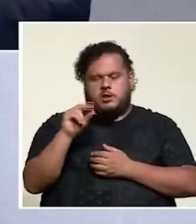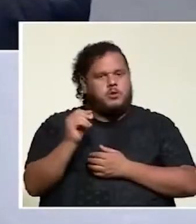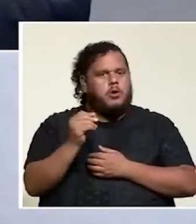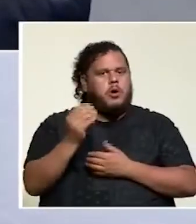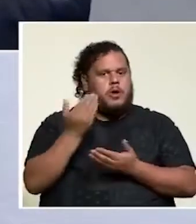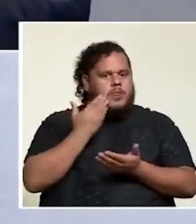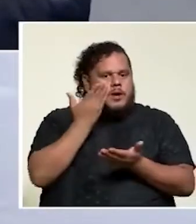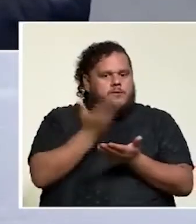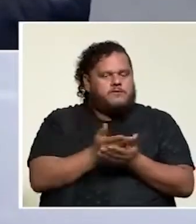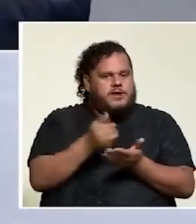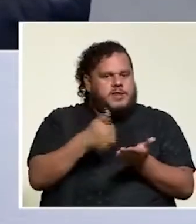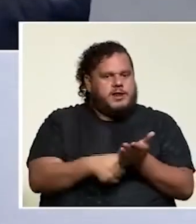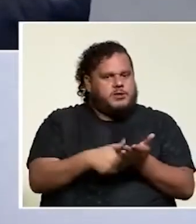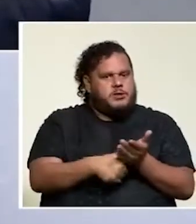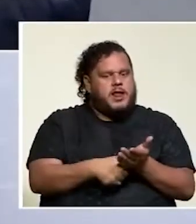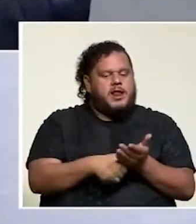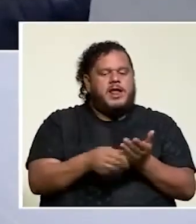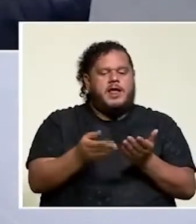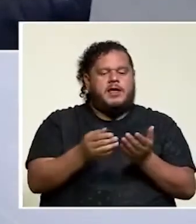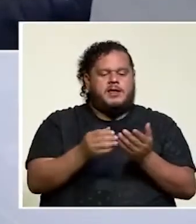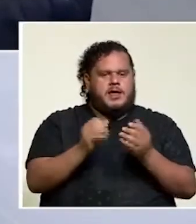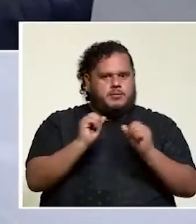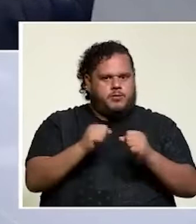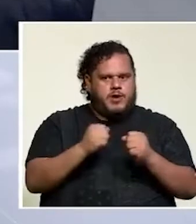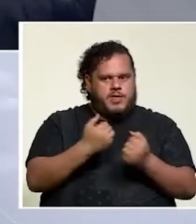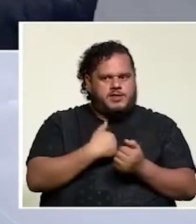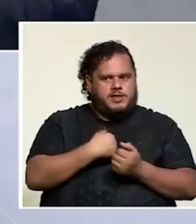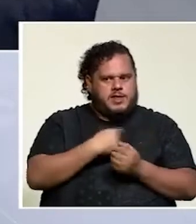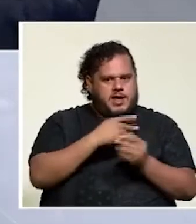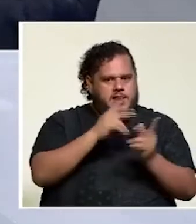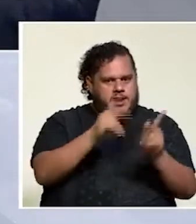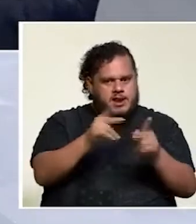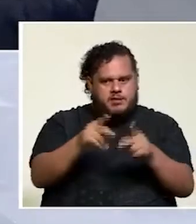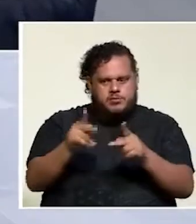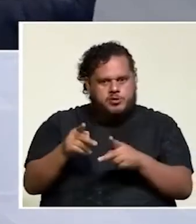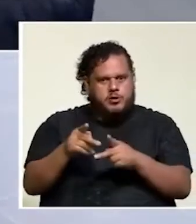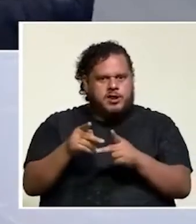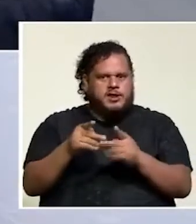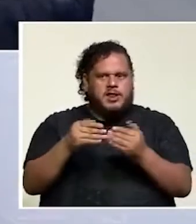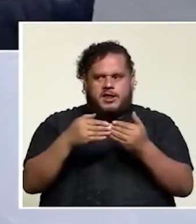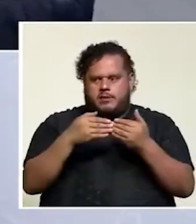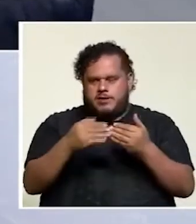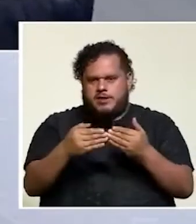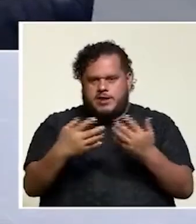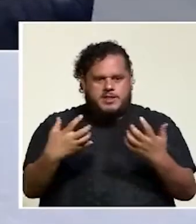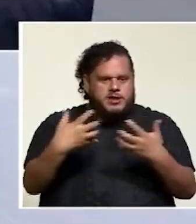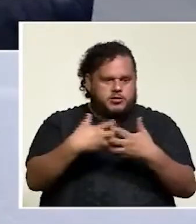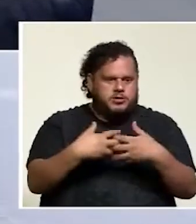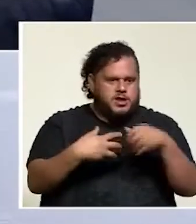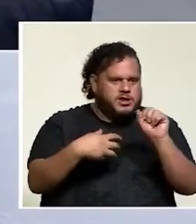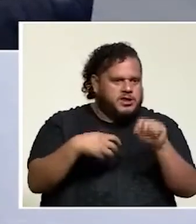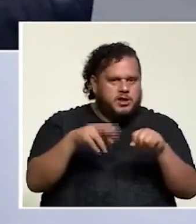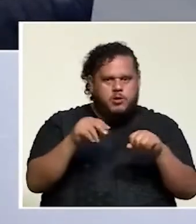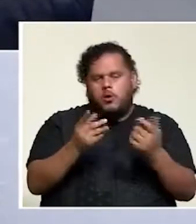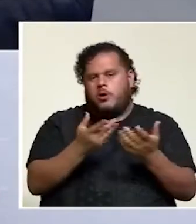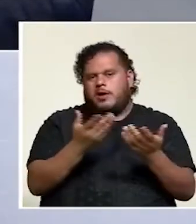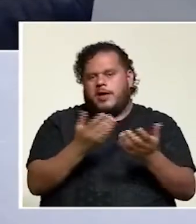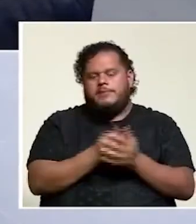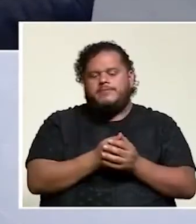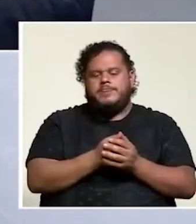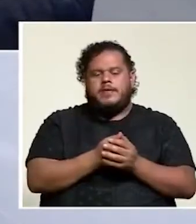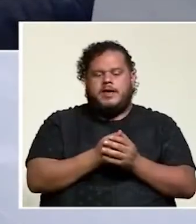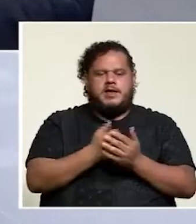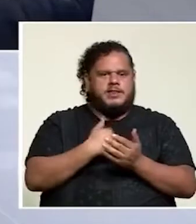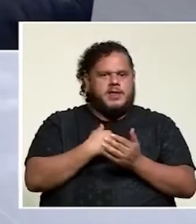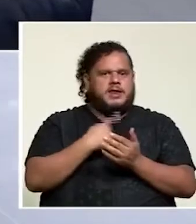oferta electoral que está a la disposición de la gente y que efectivamente, digamos, más allá de las coincidencias y demás, tiene, digamos, una dimensión,